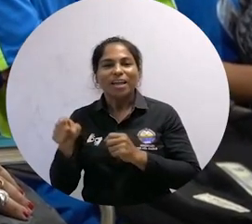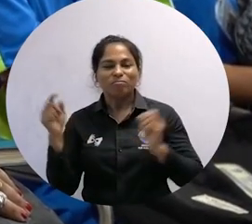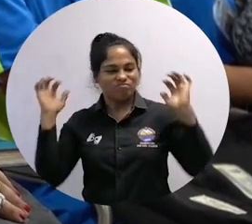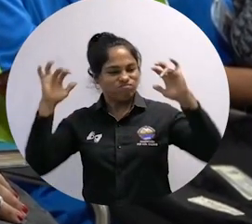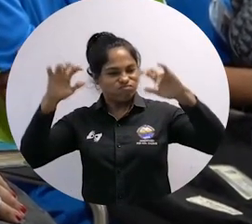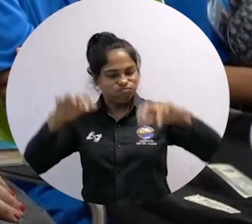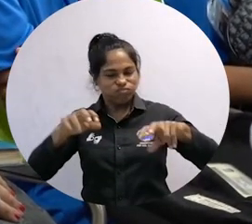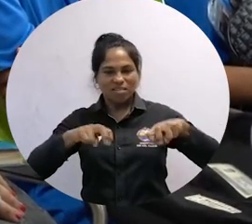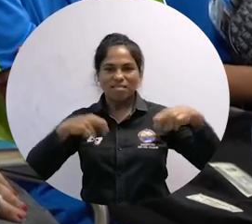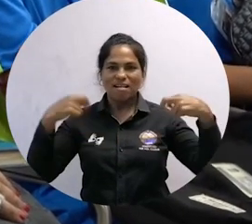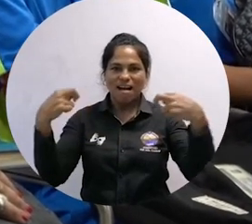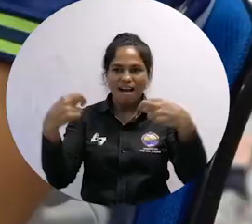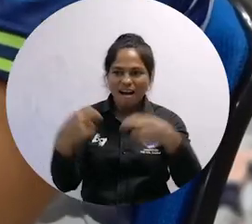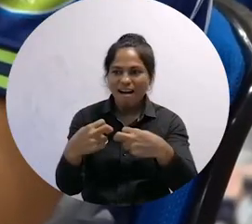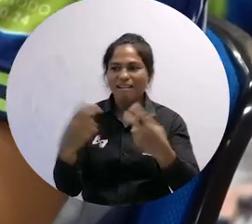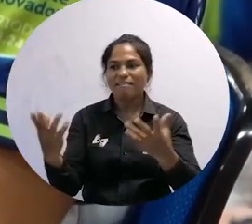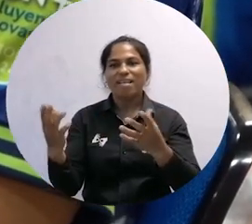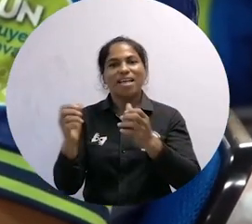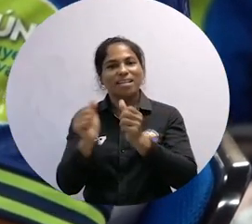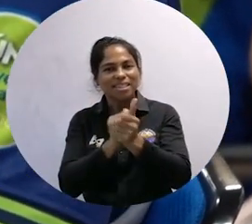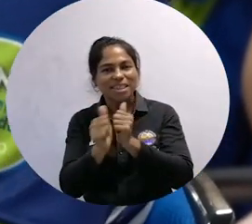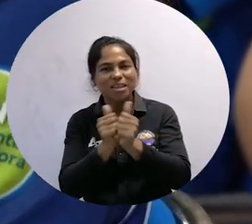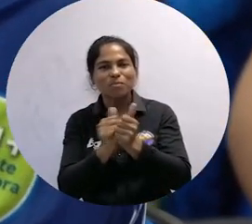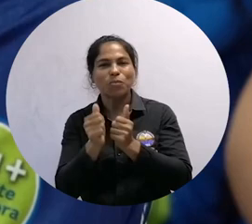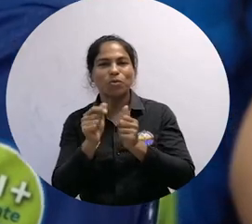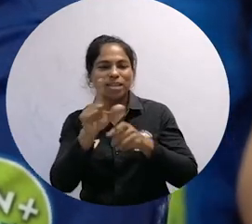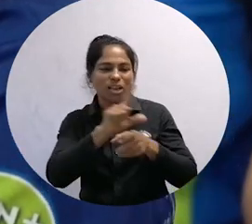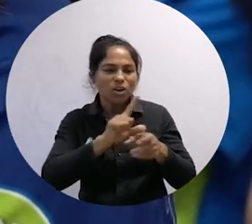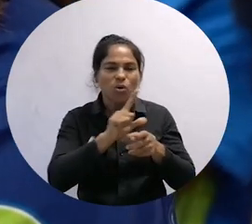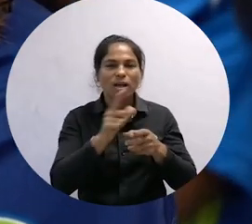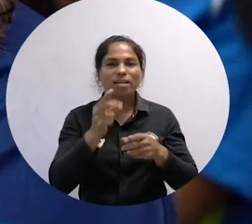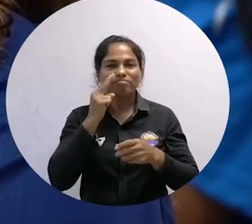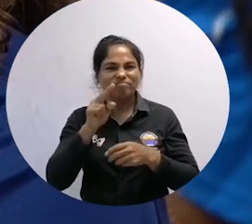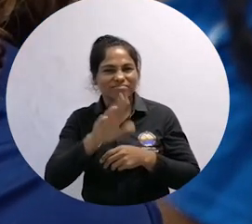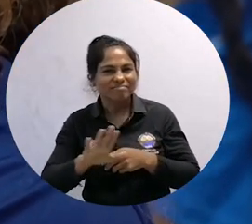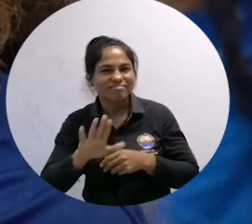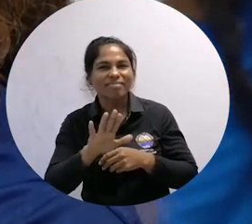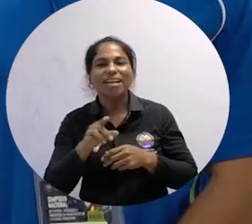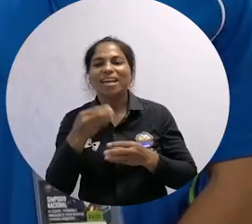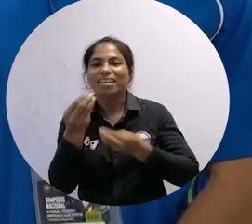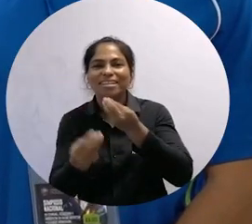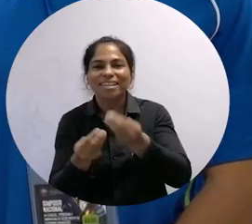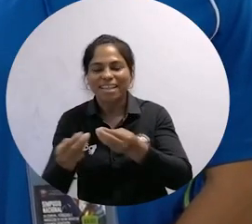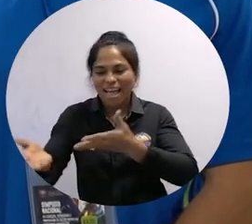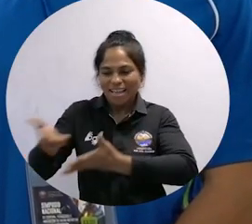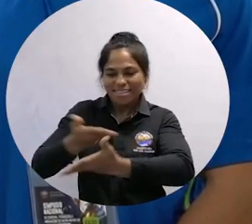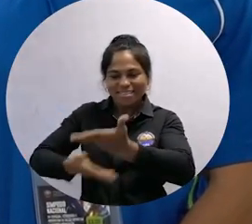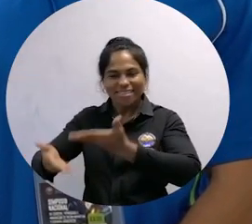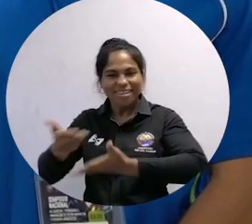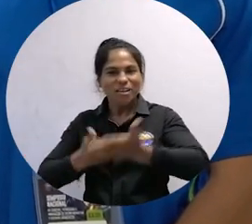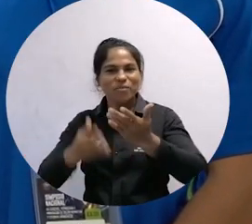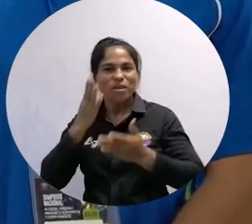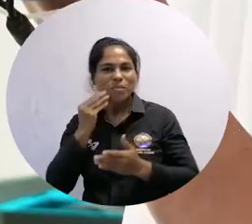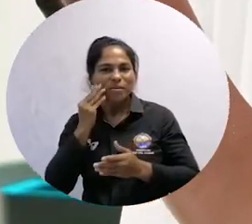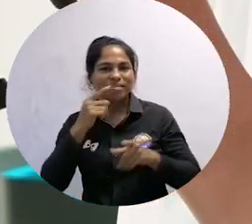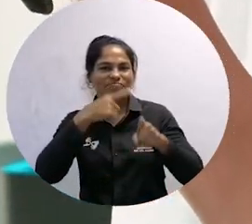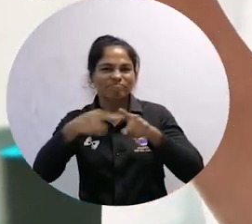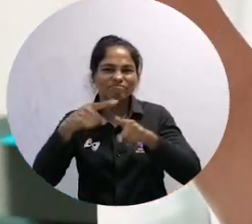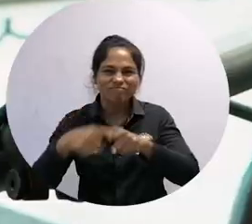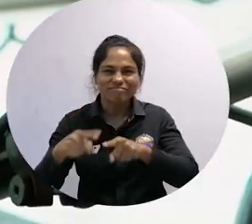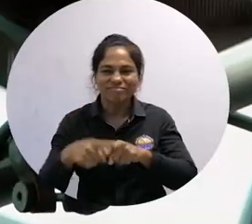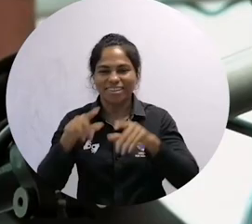a todos los actores del deporte local y regional, que sirvió como un gran escenario de intercambio de experiencias desde las distintas áreas